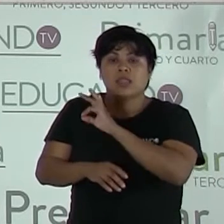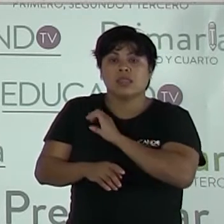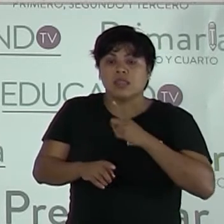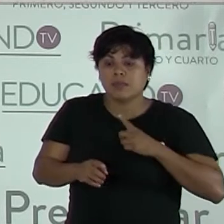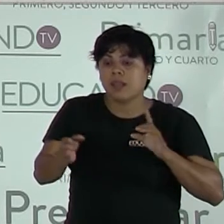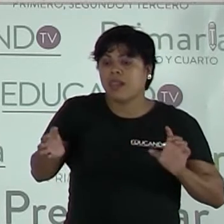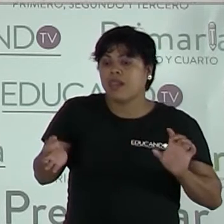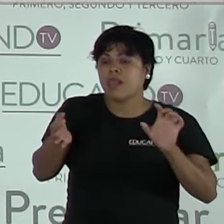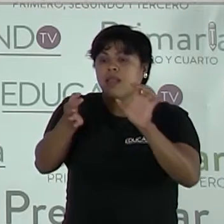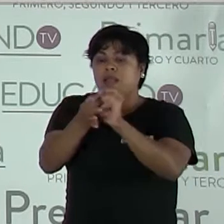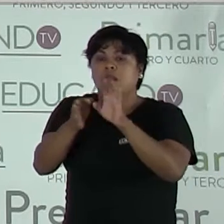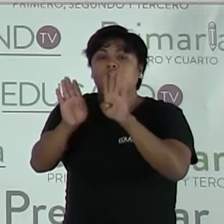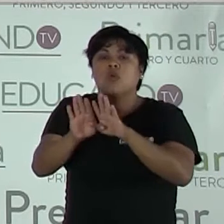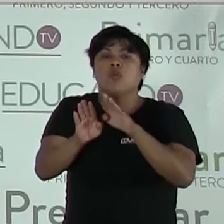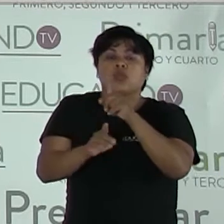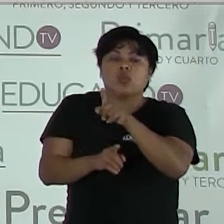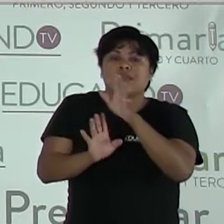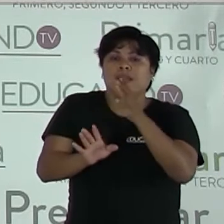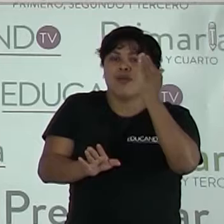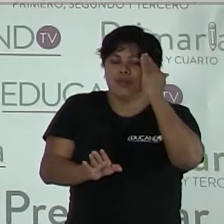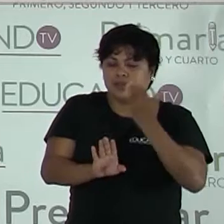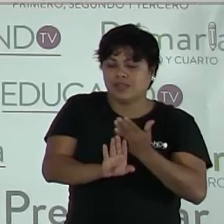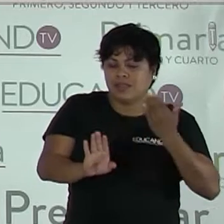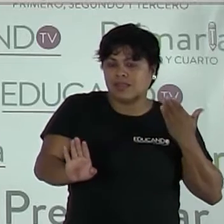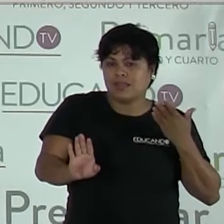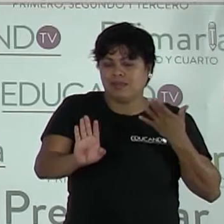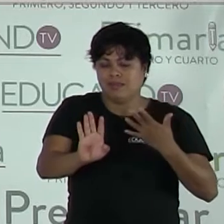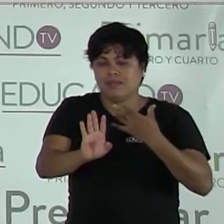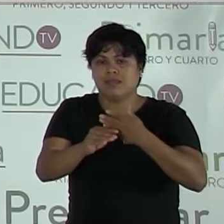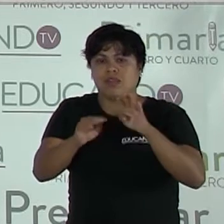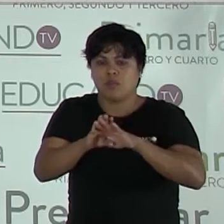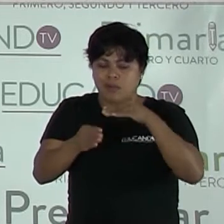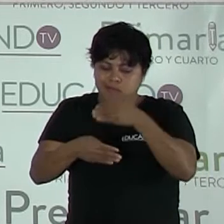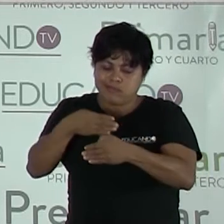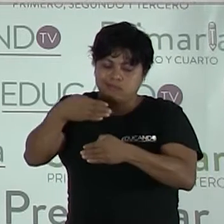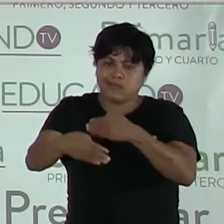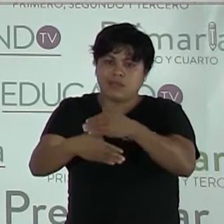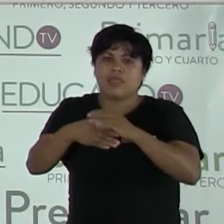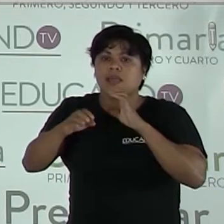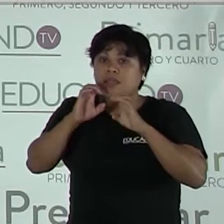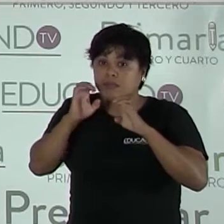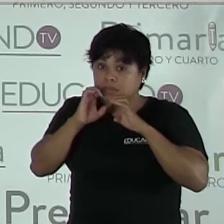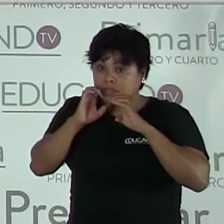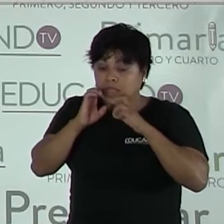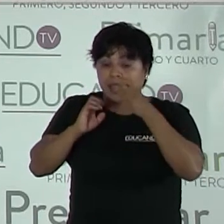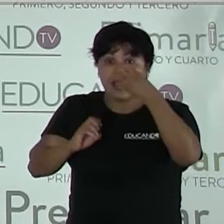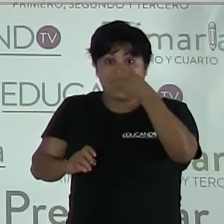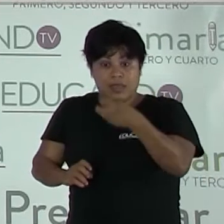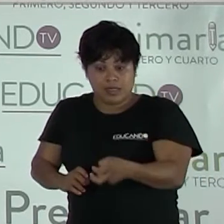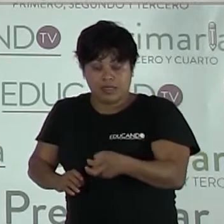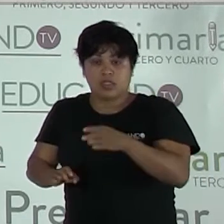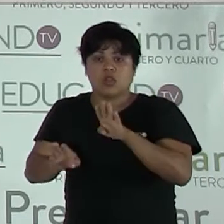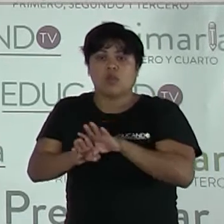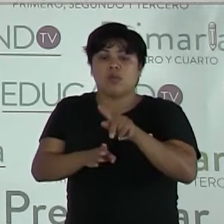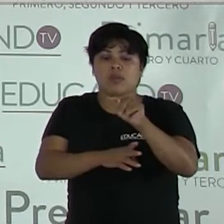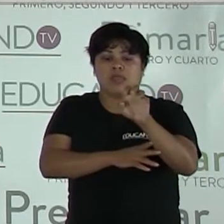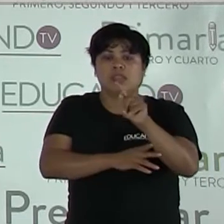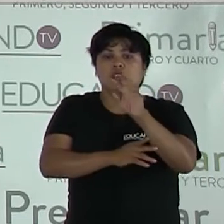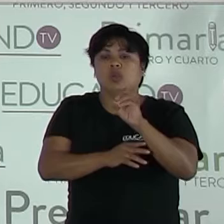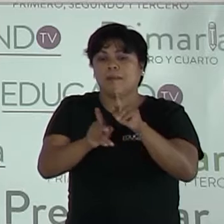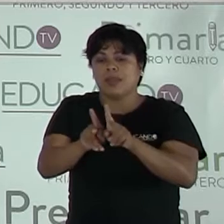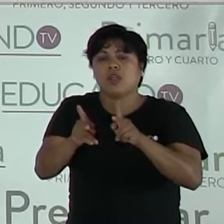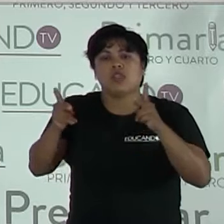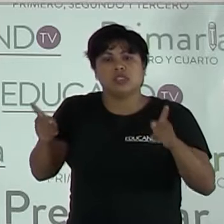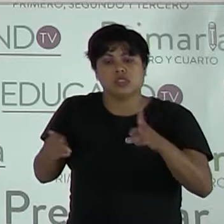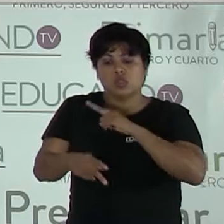la sesión que ya conocimos todas y cada una de las partes de la entrevista. Aquí, en lo que son los textos